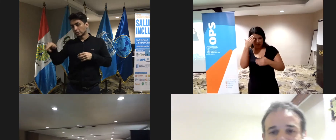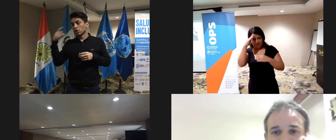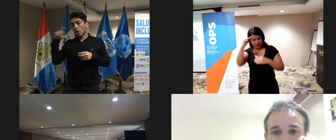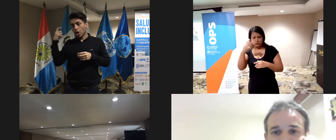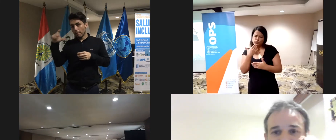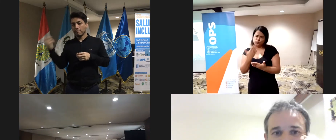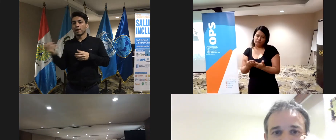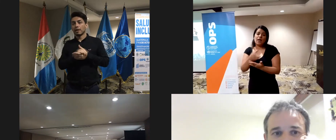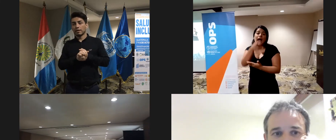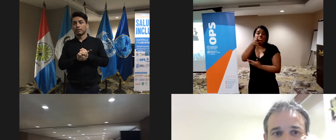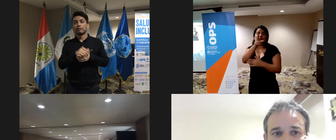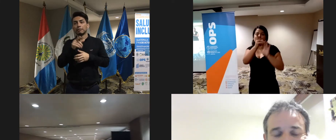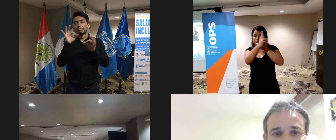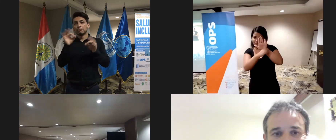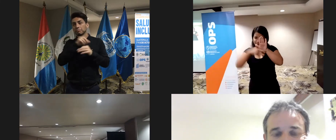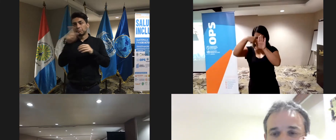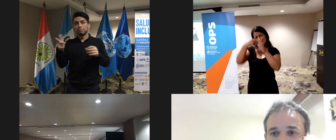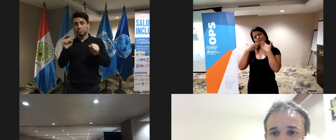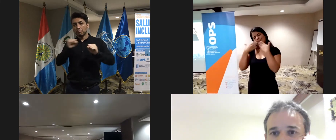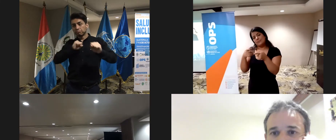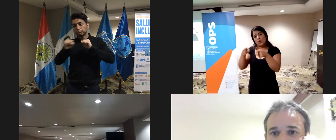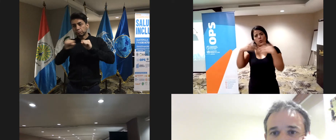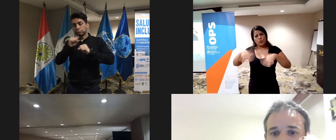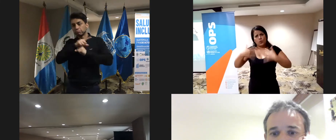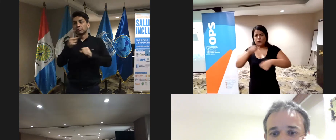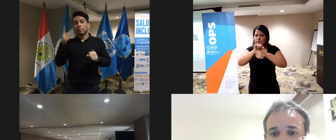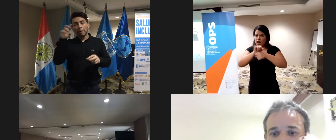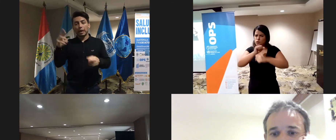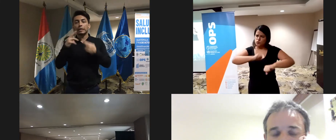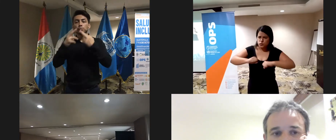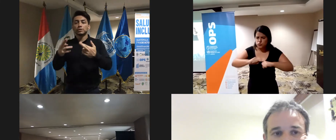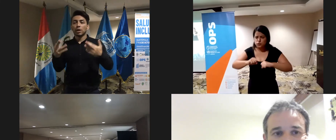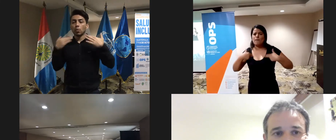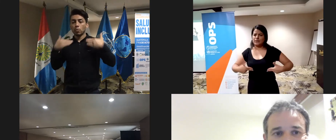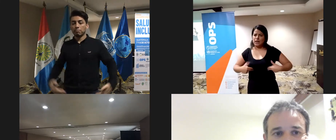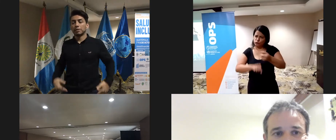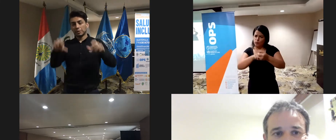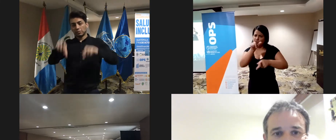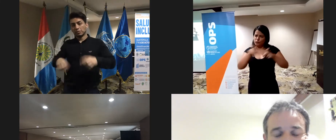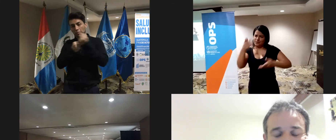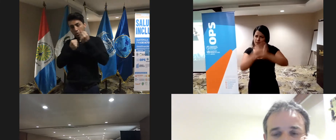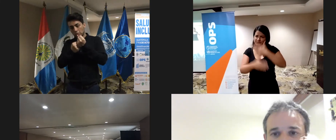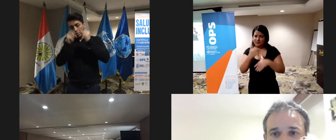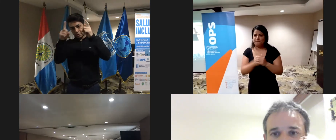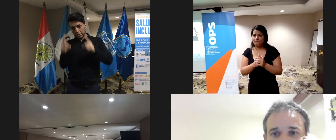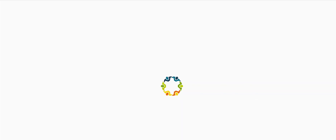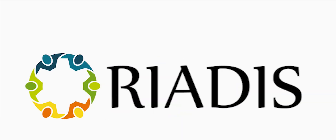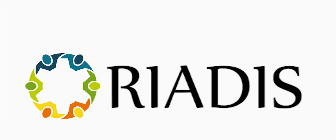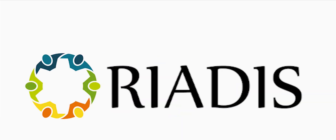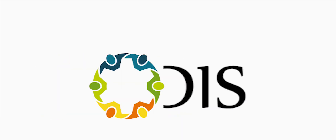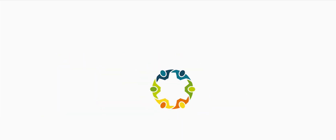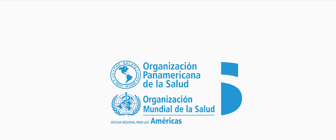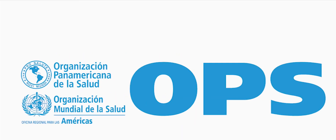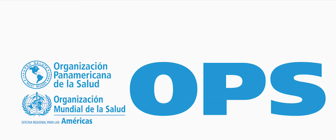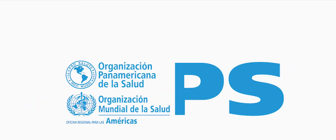HI también por el excelente trabajo que viene realizando en la respuesta humanitaria y en la inclusión de las personas con discapacidad. Igualmente a Silpa.